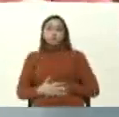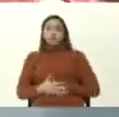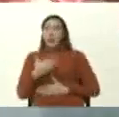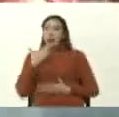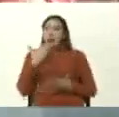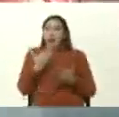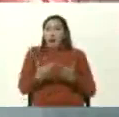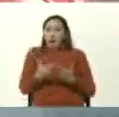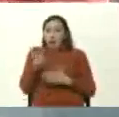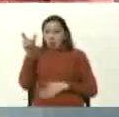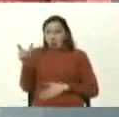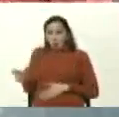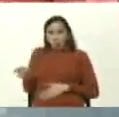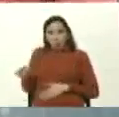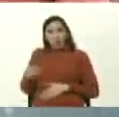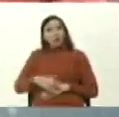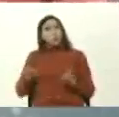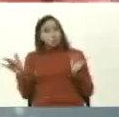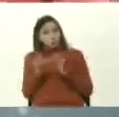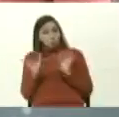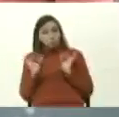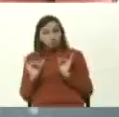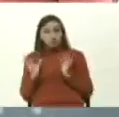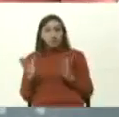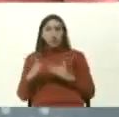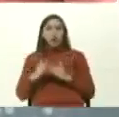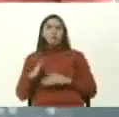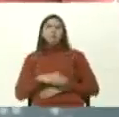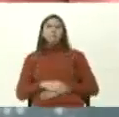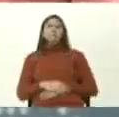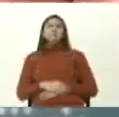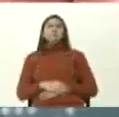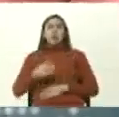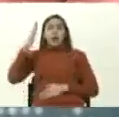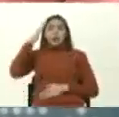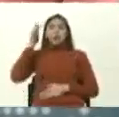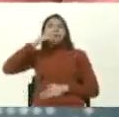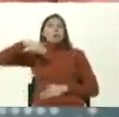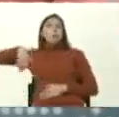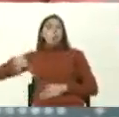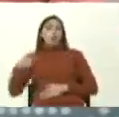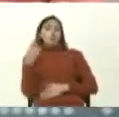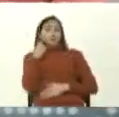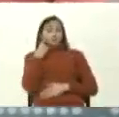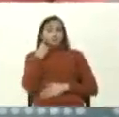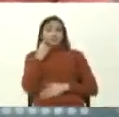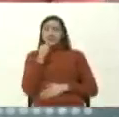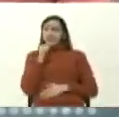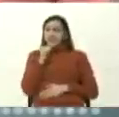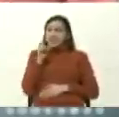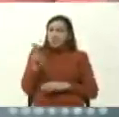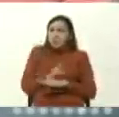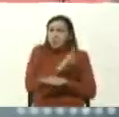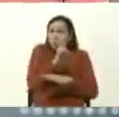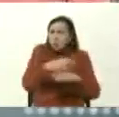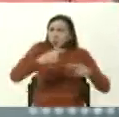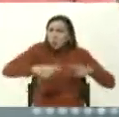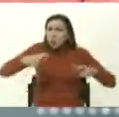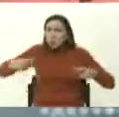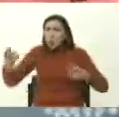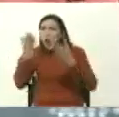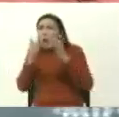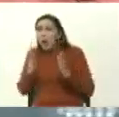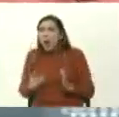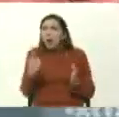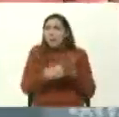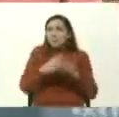Gracias, Hipólito. Vamos a seguir conectados, Fiat. Debe saber nuestra población. Quienes hacen uso del pasaje estudiantil,